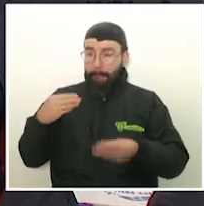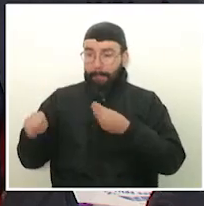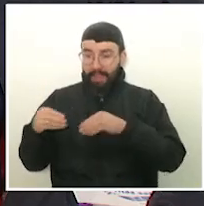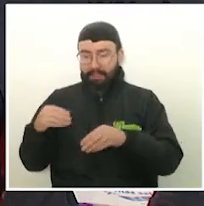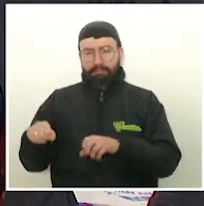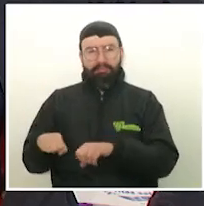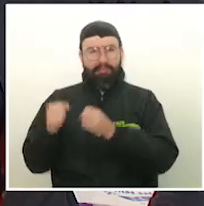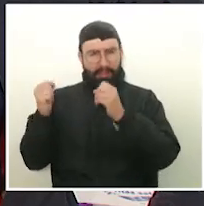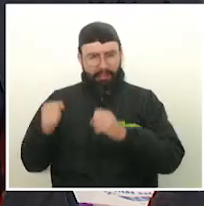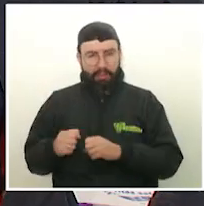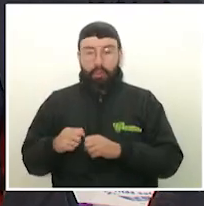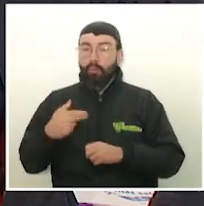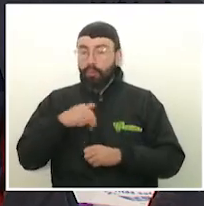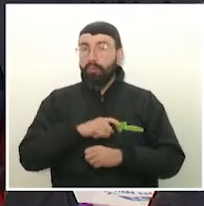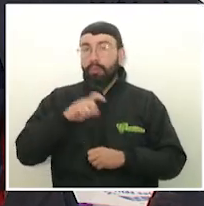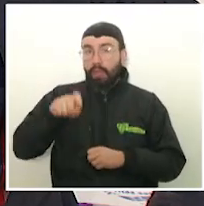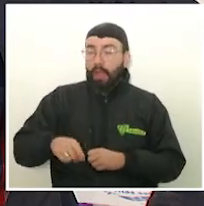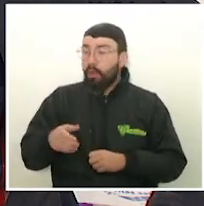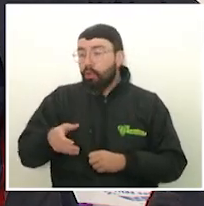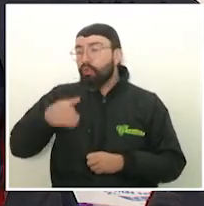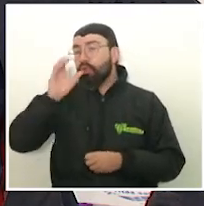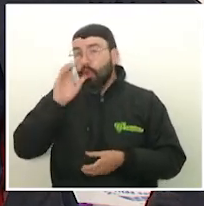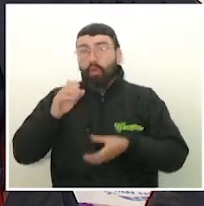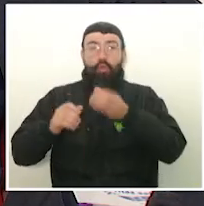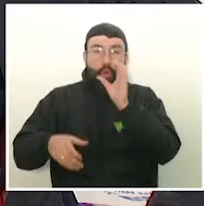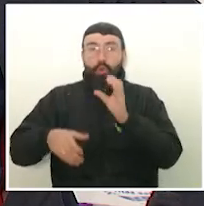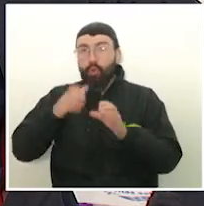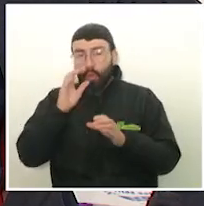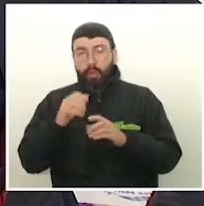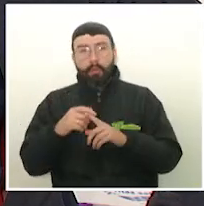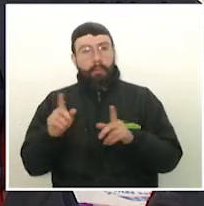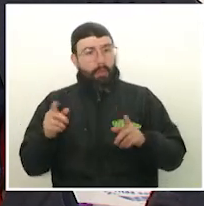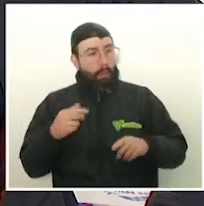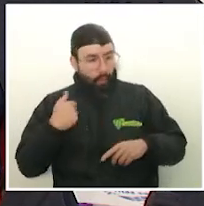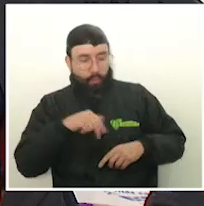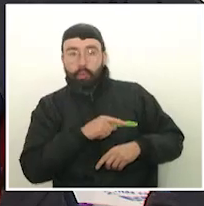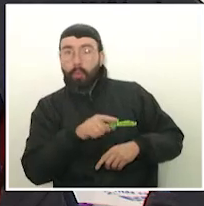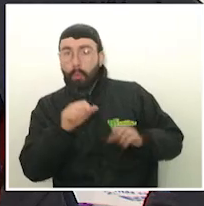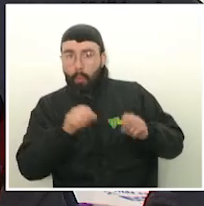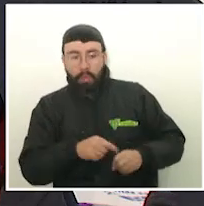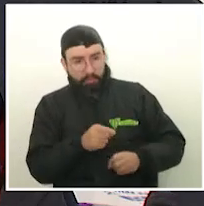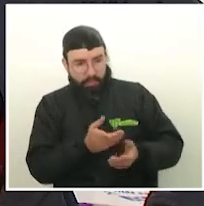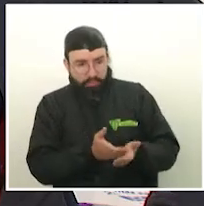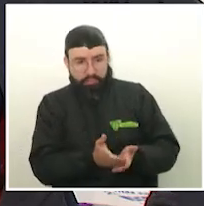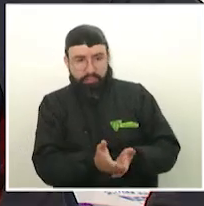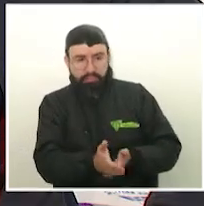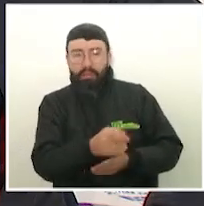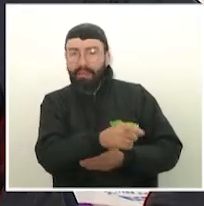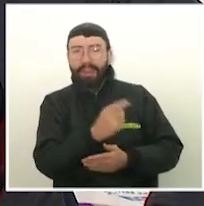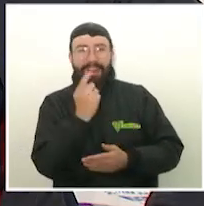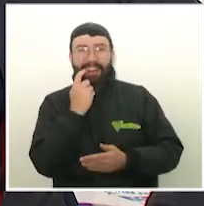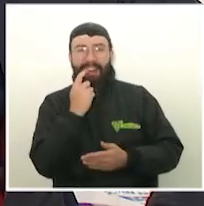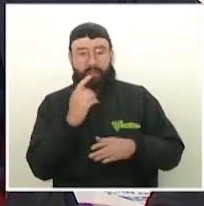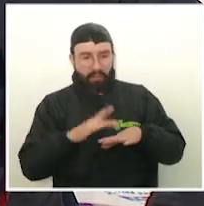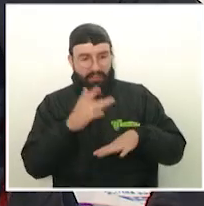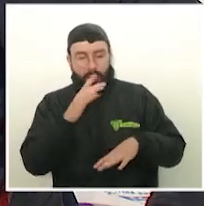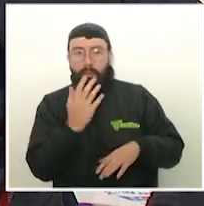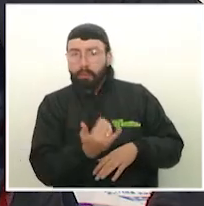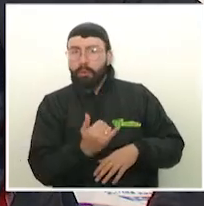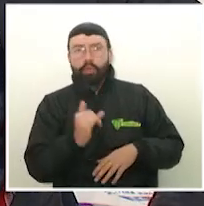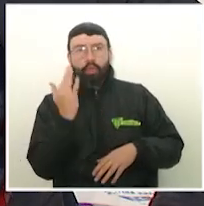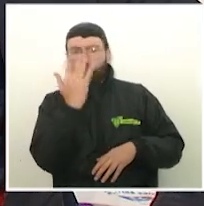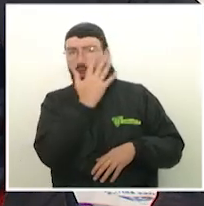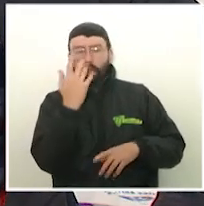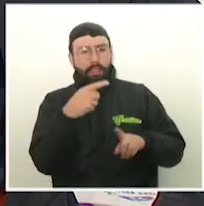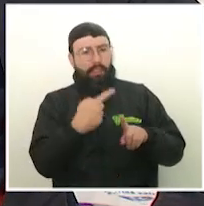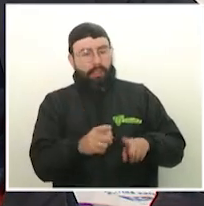que tenemos que tomar líquidos, nosotros podemos utilizar envases de vidrio con diferentes colores porque tienen